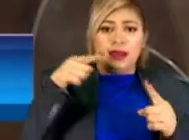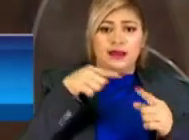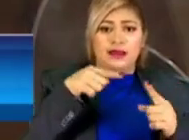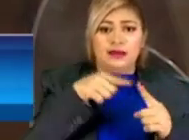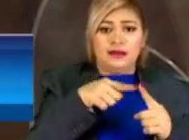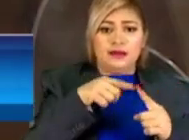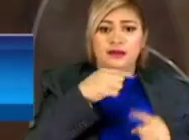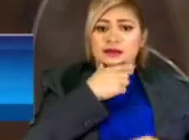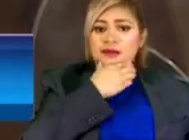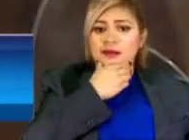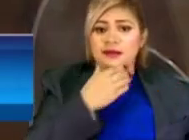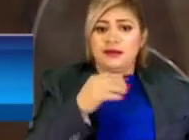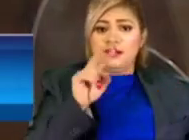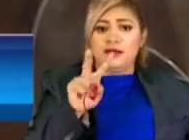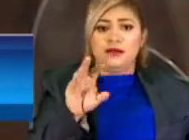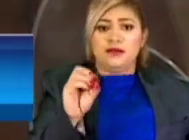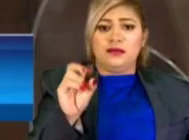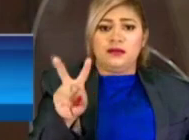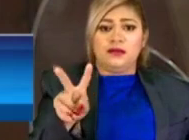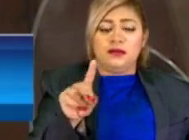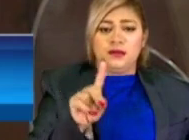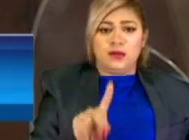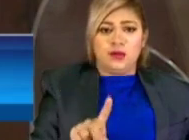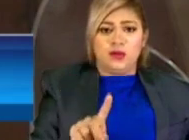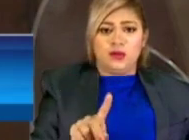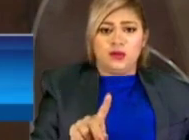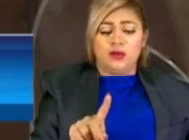El programa de transferencia monetaria condicionada